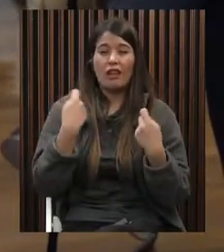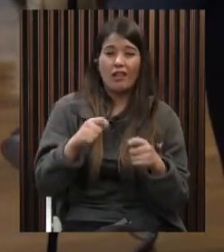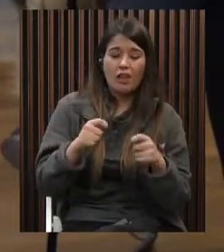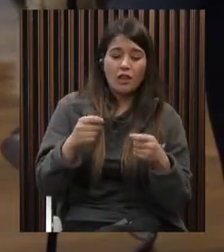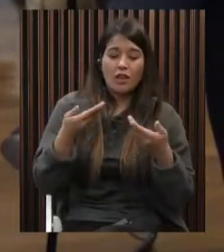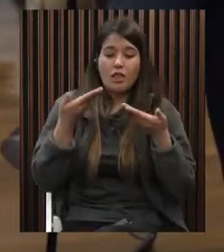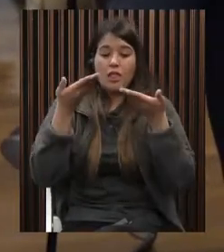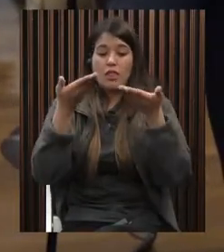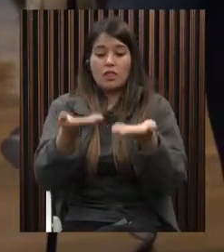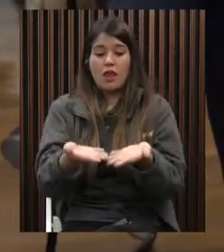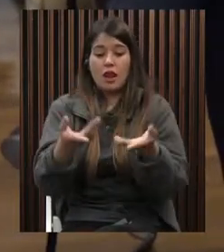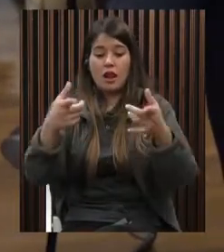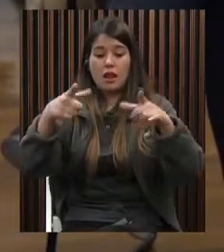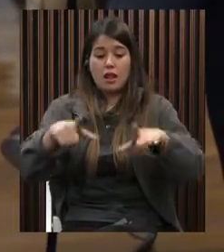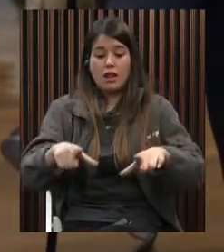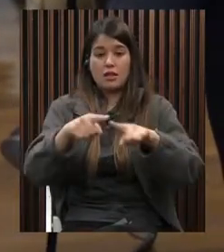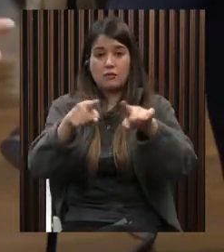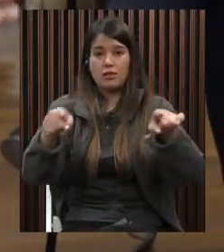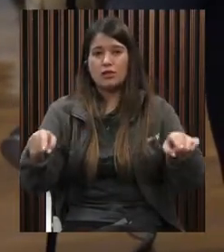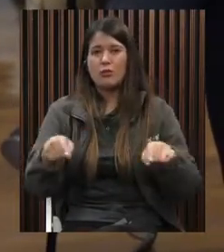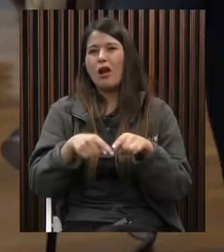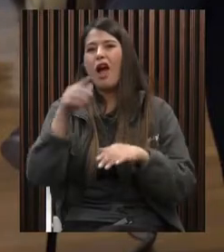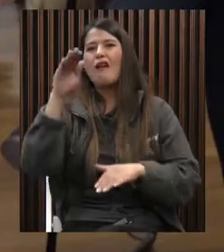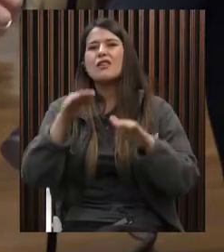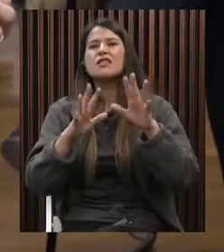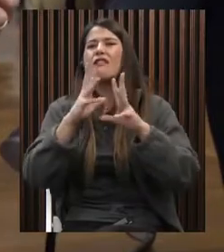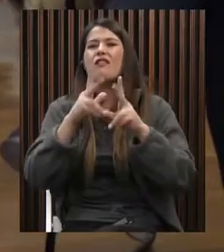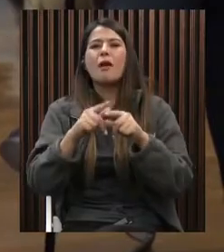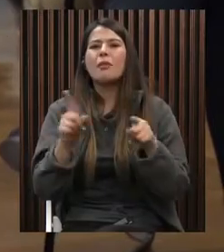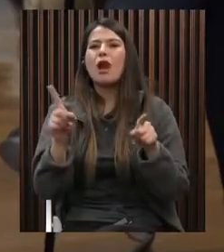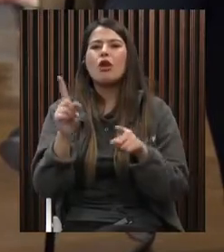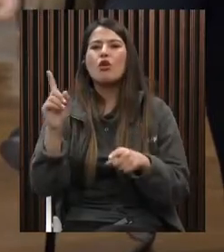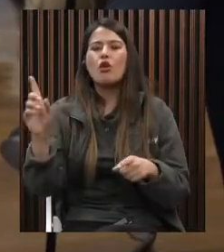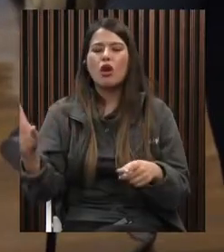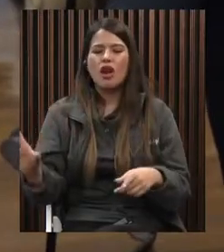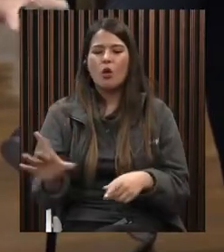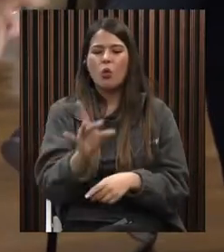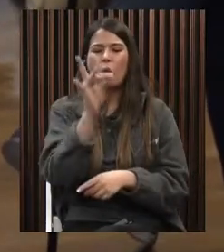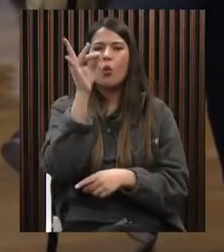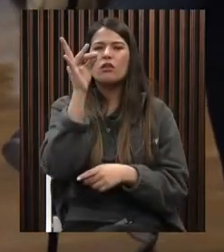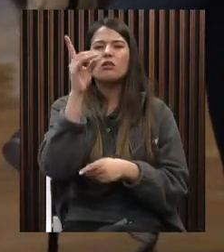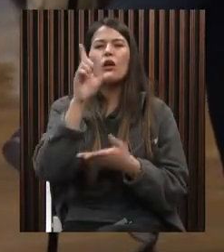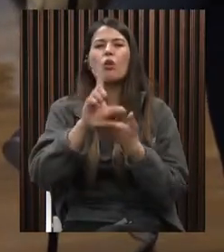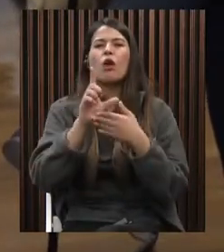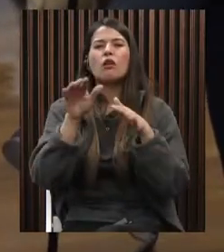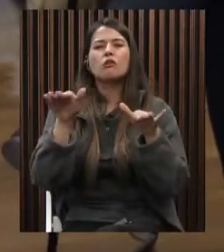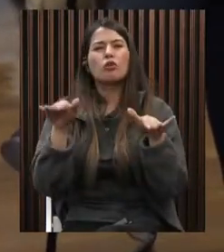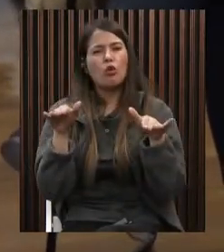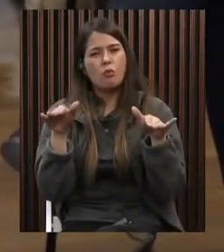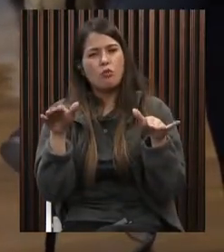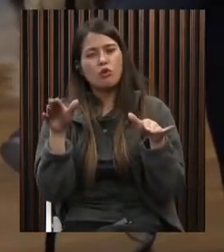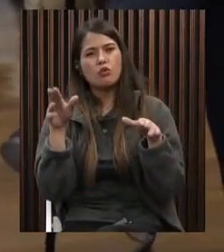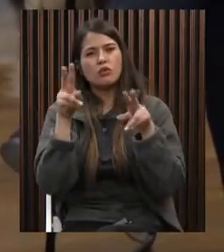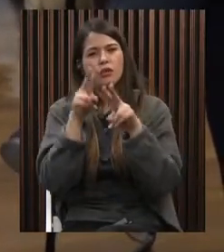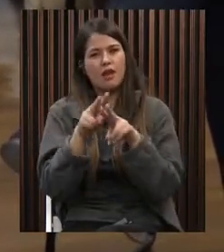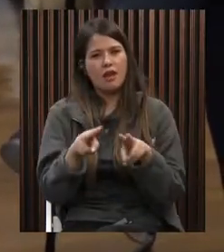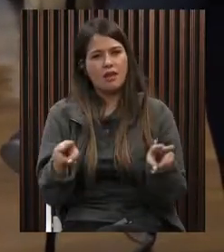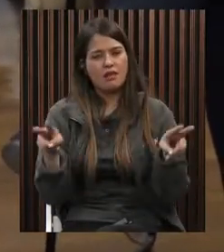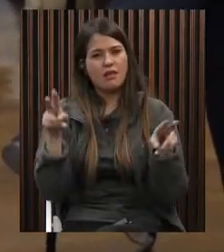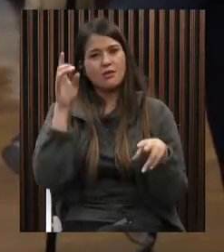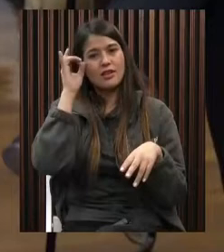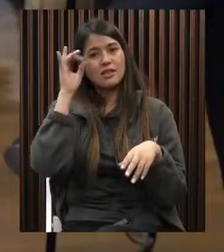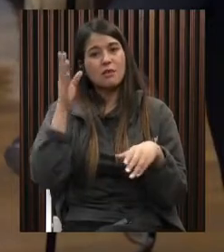que muchas veces las familias todavía no encuentran este lugar social cómodo, tranquilo, donde sepan que pueden llevar